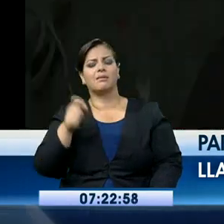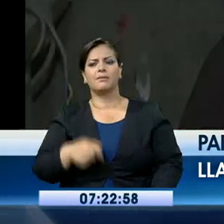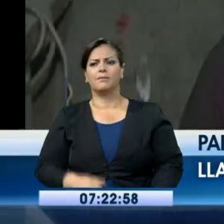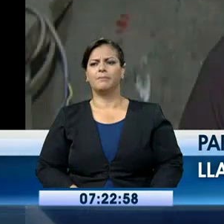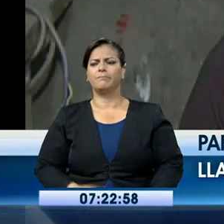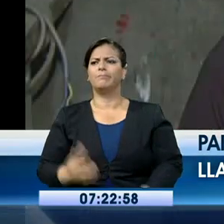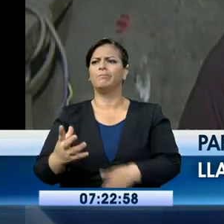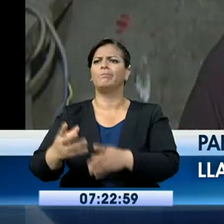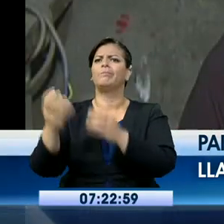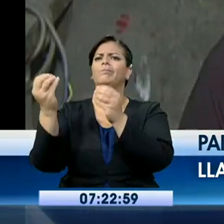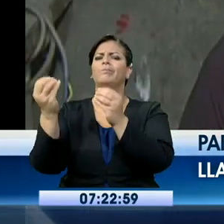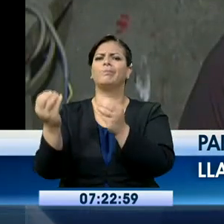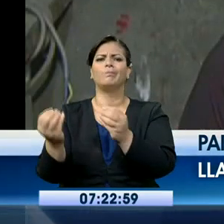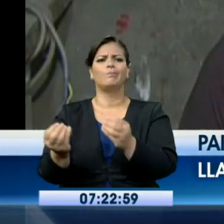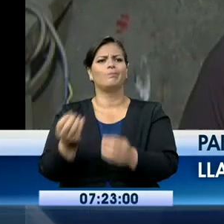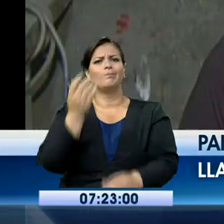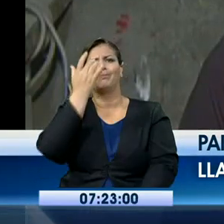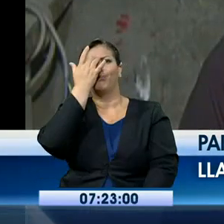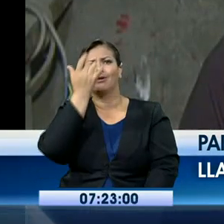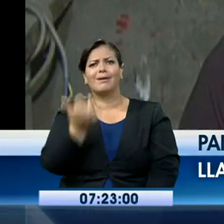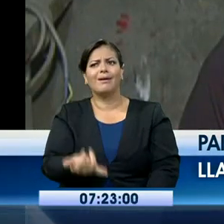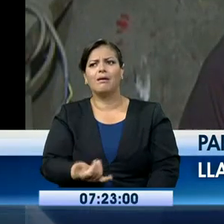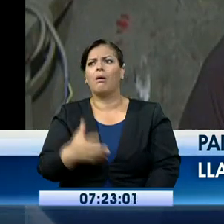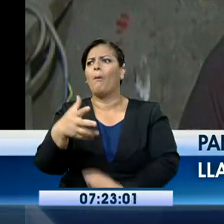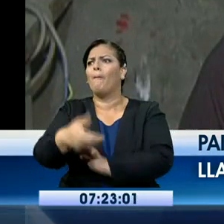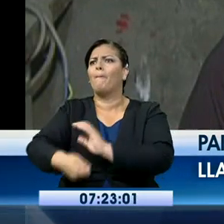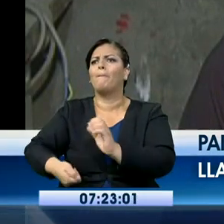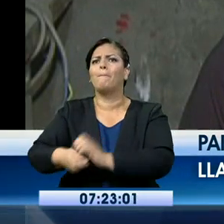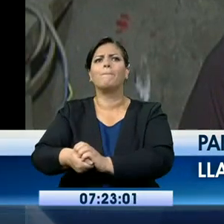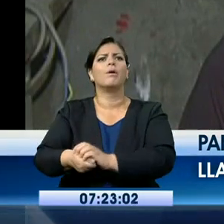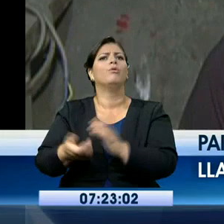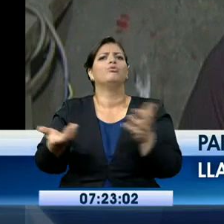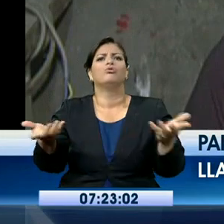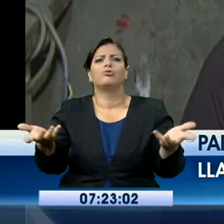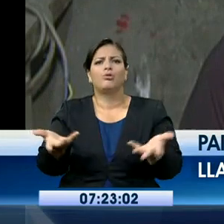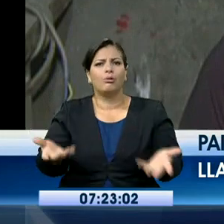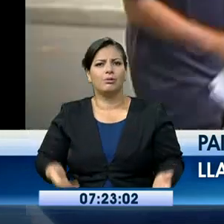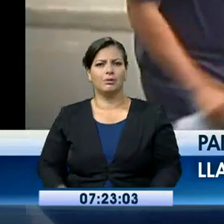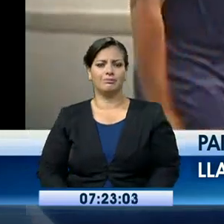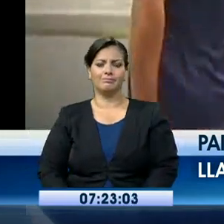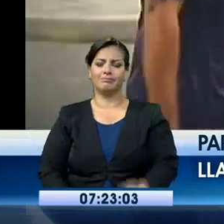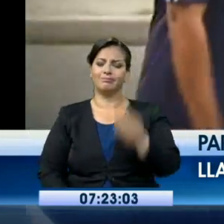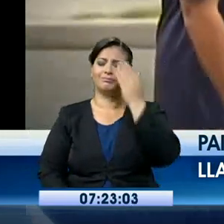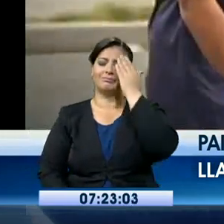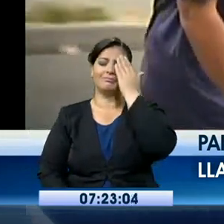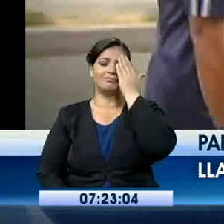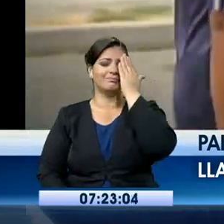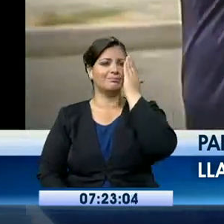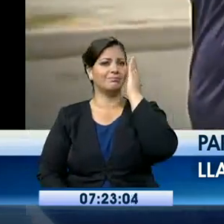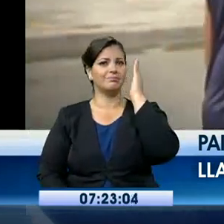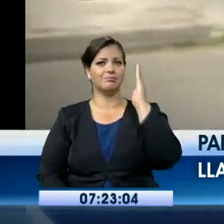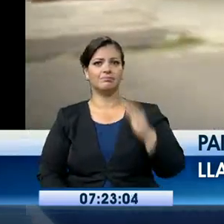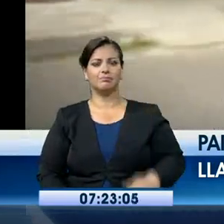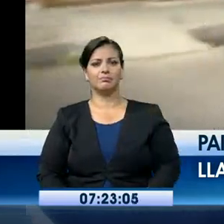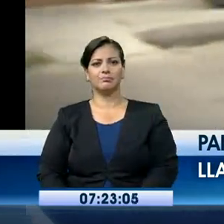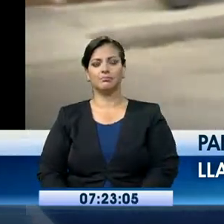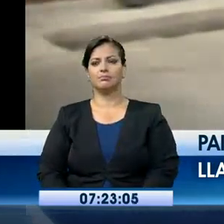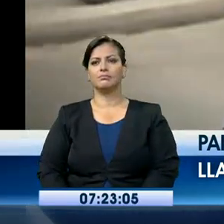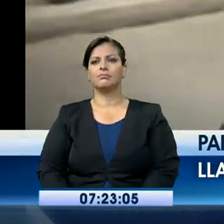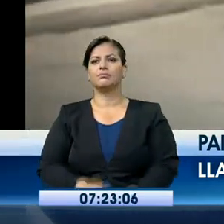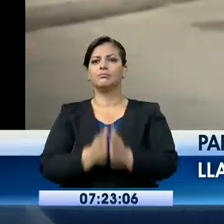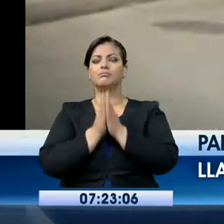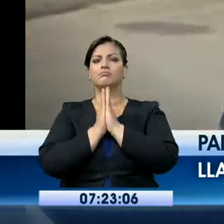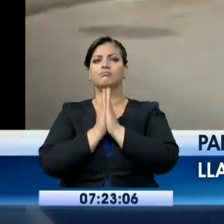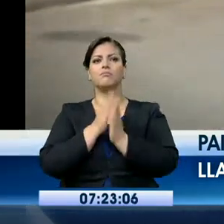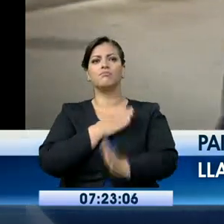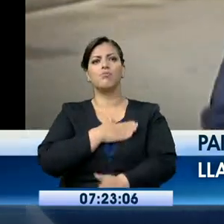causas ni sabemos tampoco dónde está. Y esa es la preocupación como familia, que queremos saber dónde está. Anhelan que la ciudadanía los ayude para